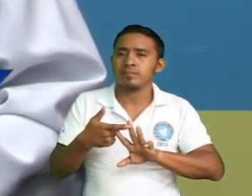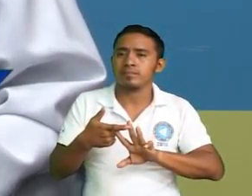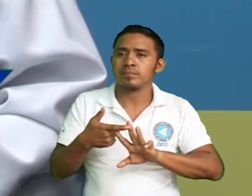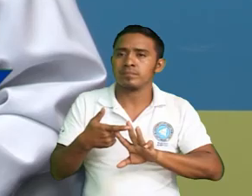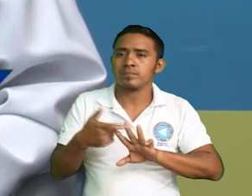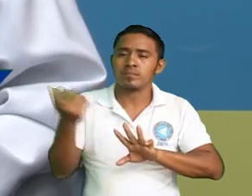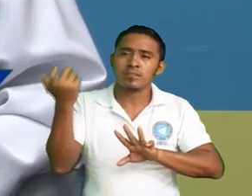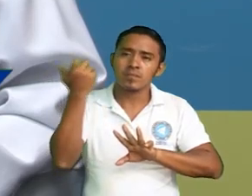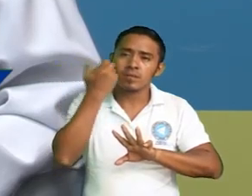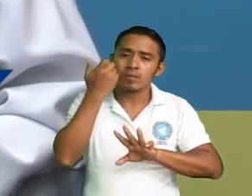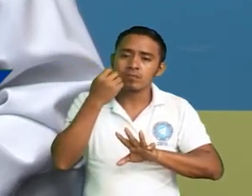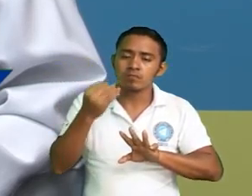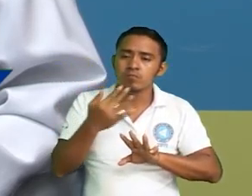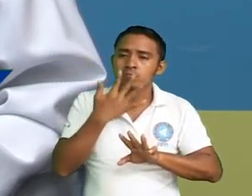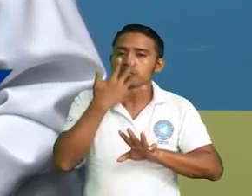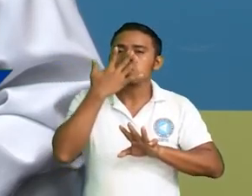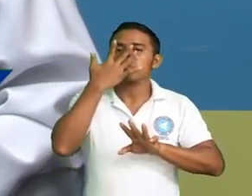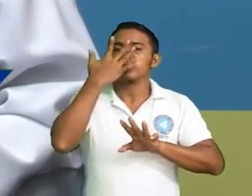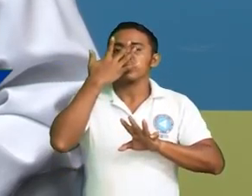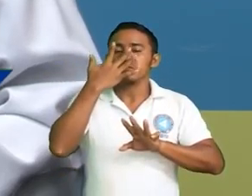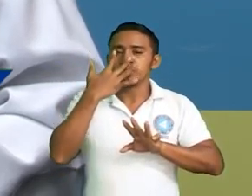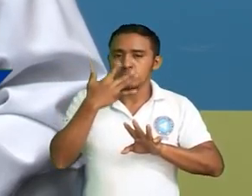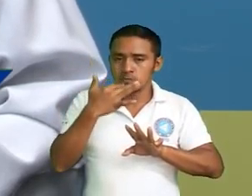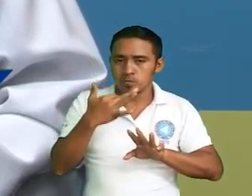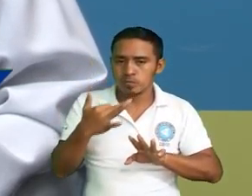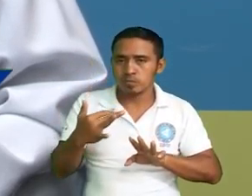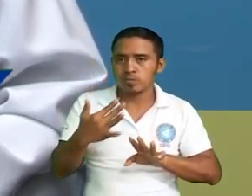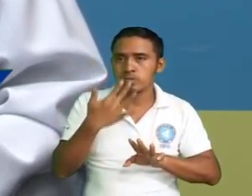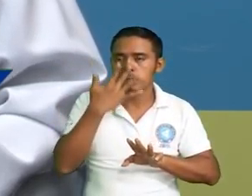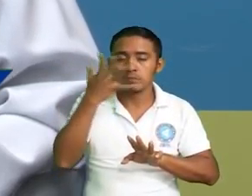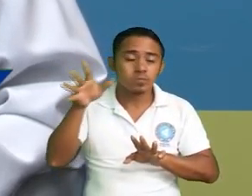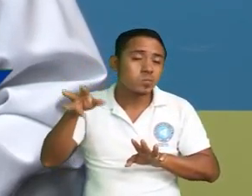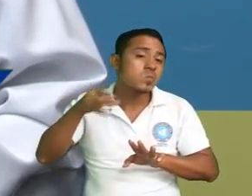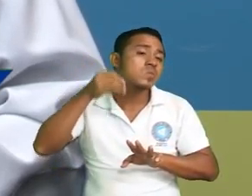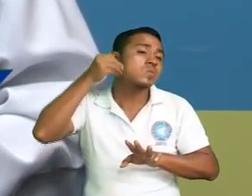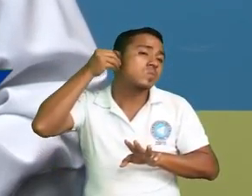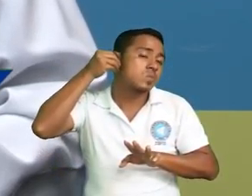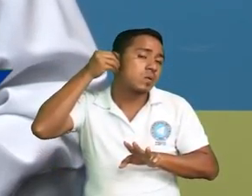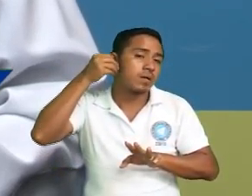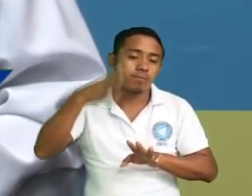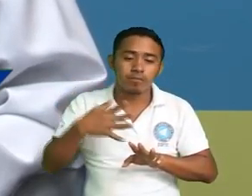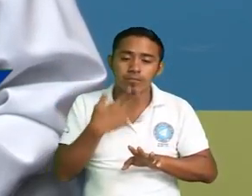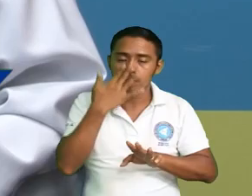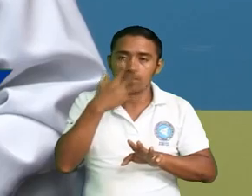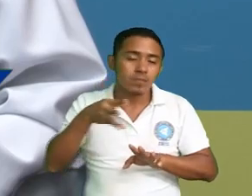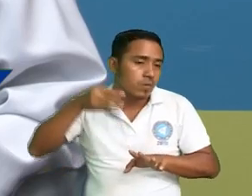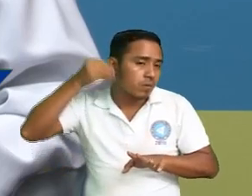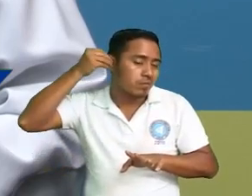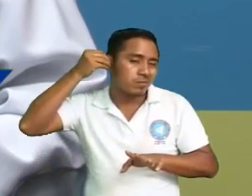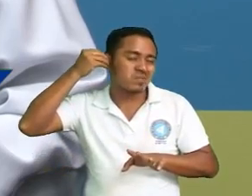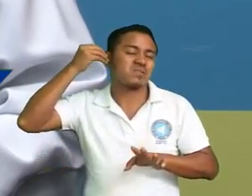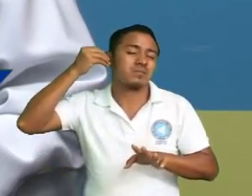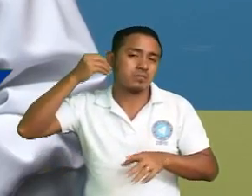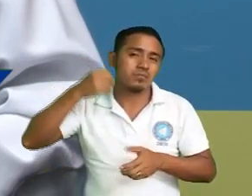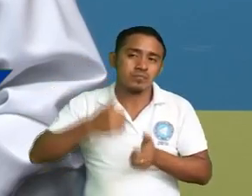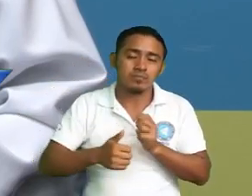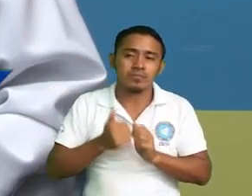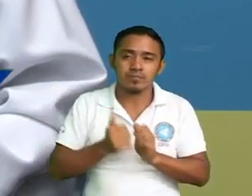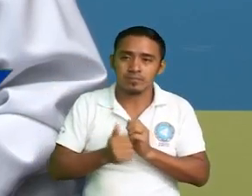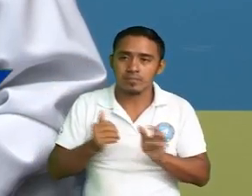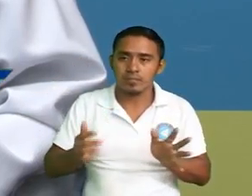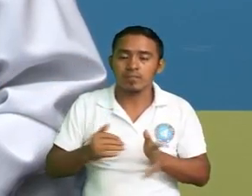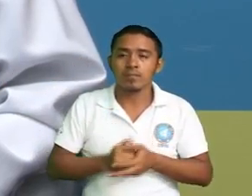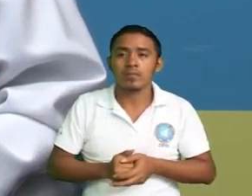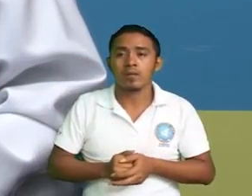son las infecciones respiratorias, ¿ves? En este caso, quienes más sufren las infecciones